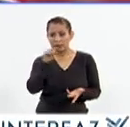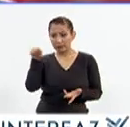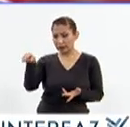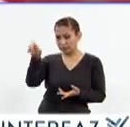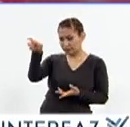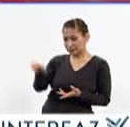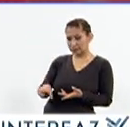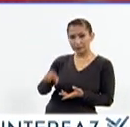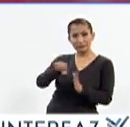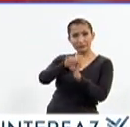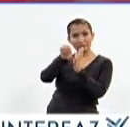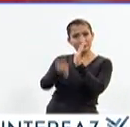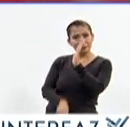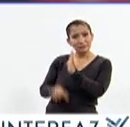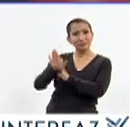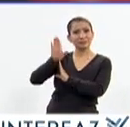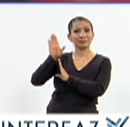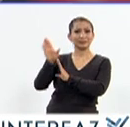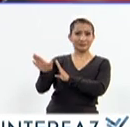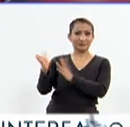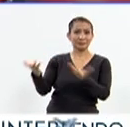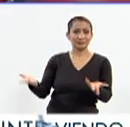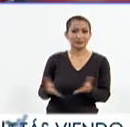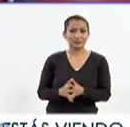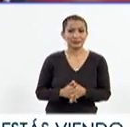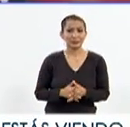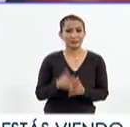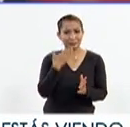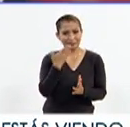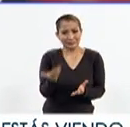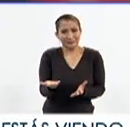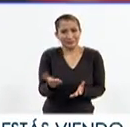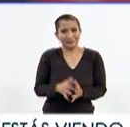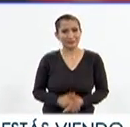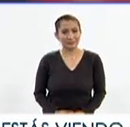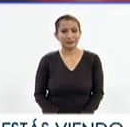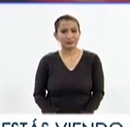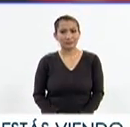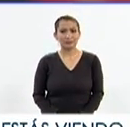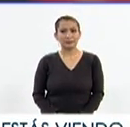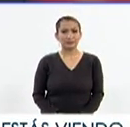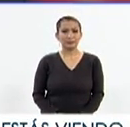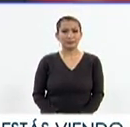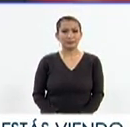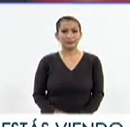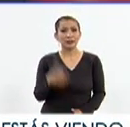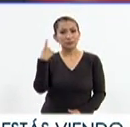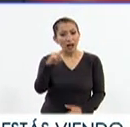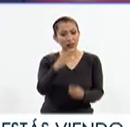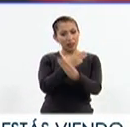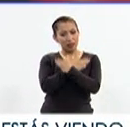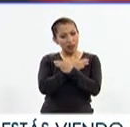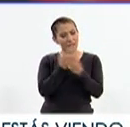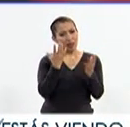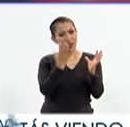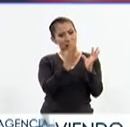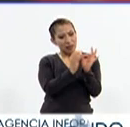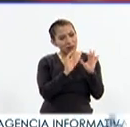sino es también para que le dé buenos ejemplos, para